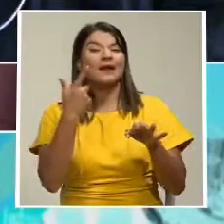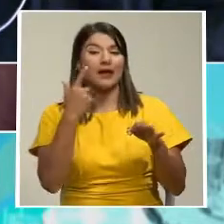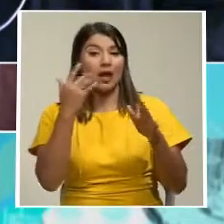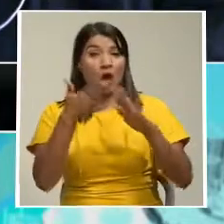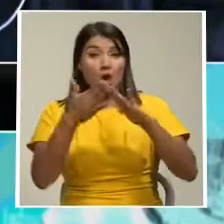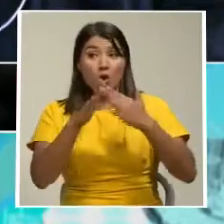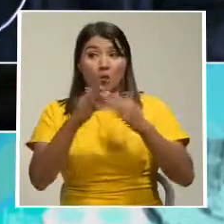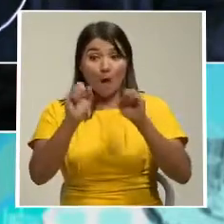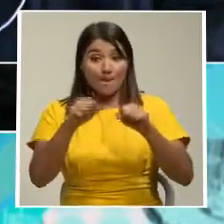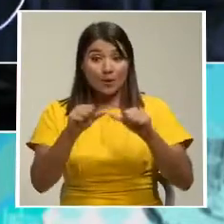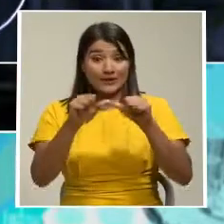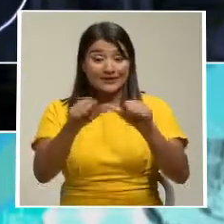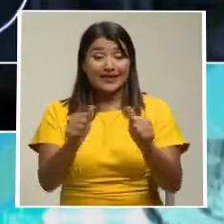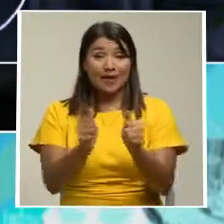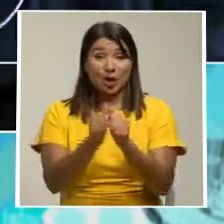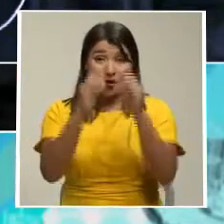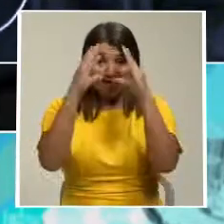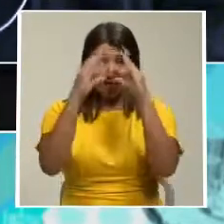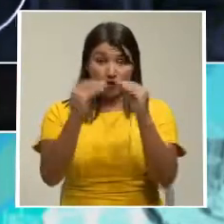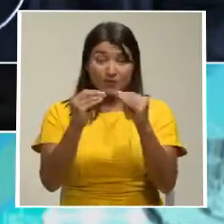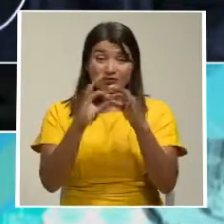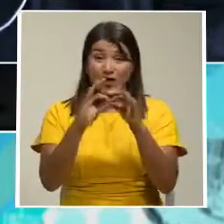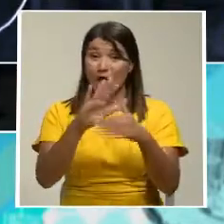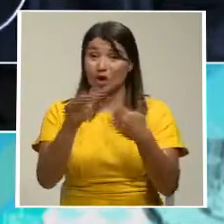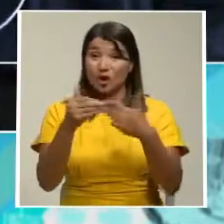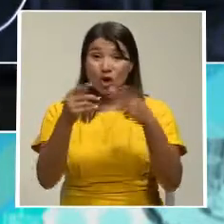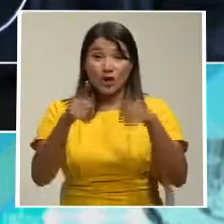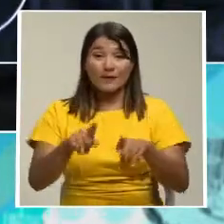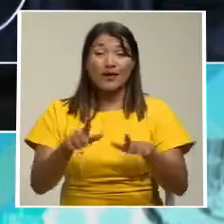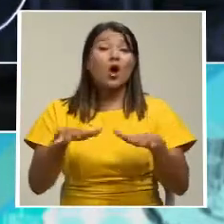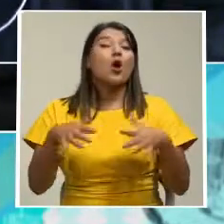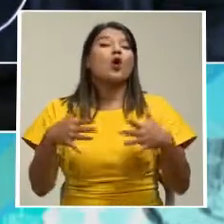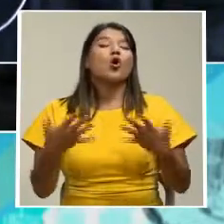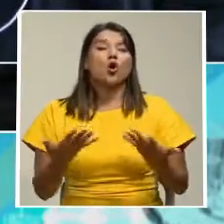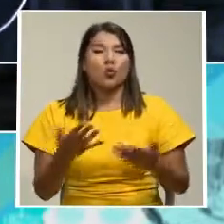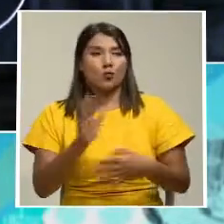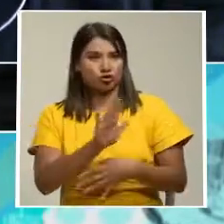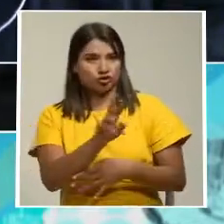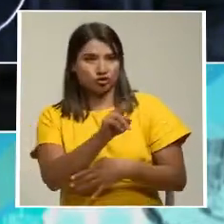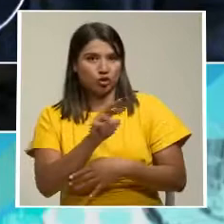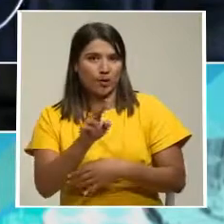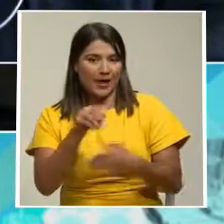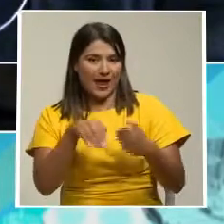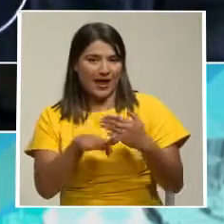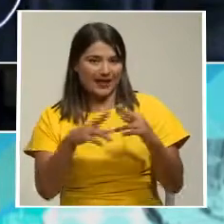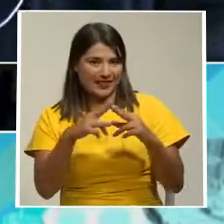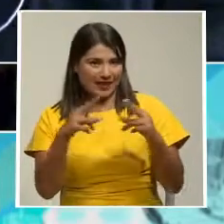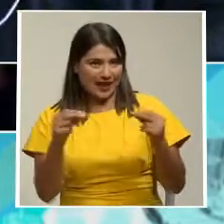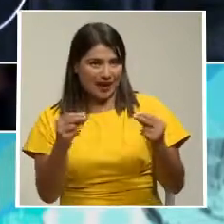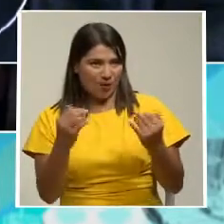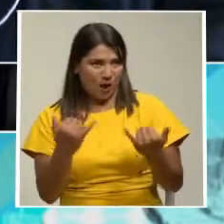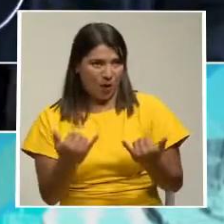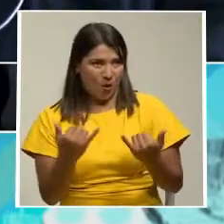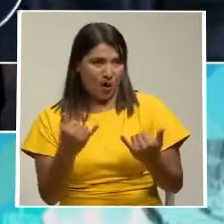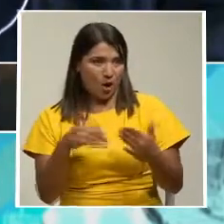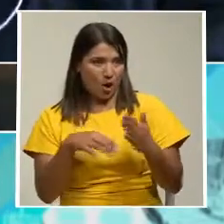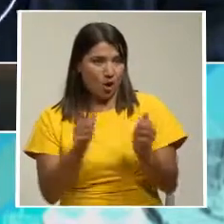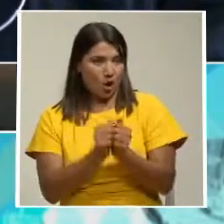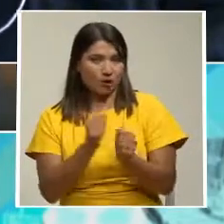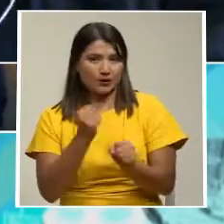menos informada de lo que está pasando. ¿Cómo están los colegas en Nicaragua trabajando en este momento?